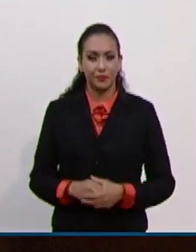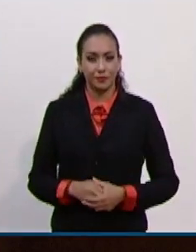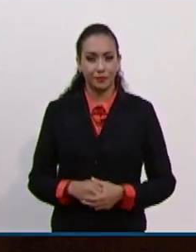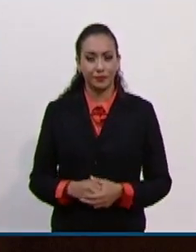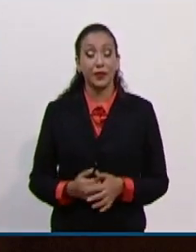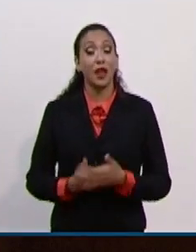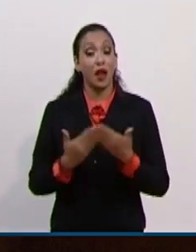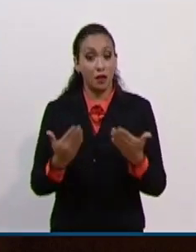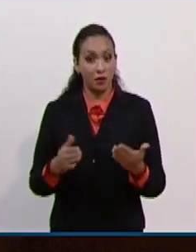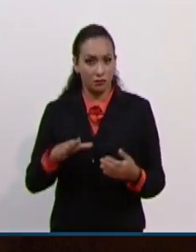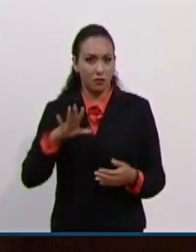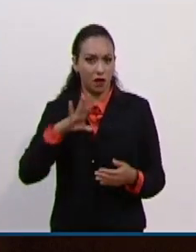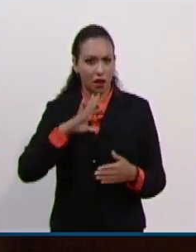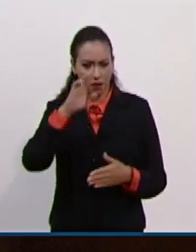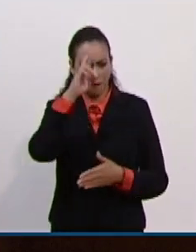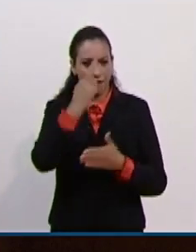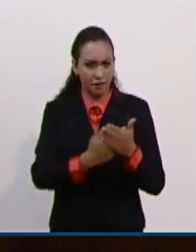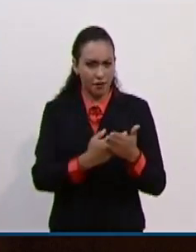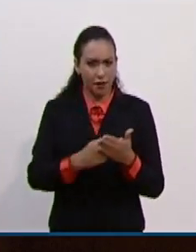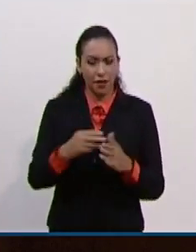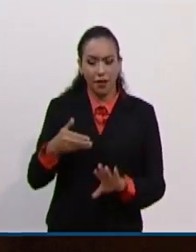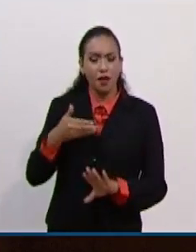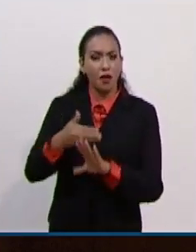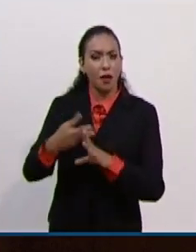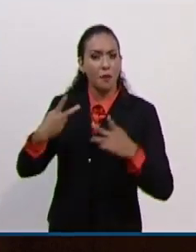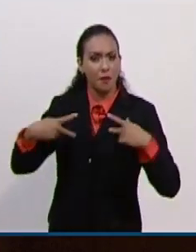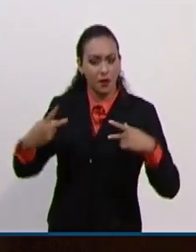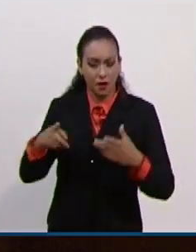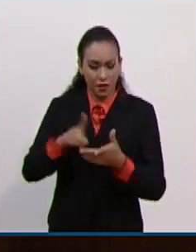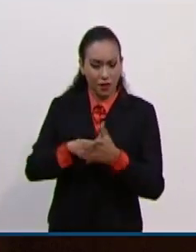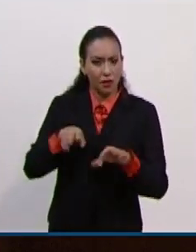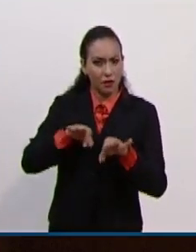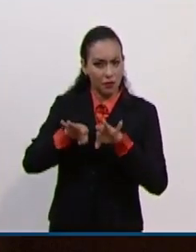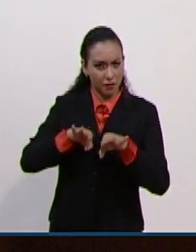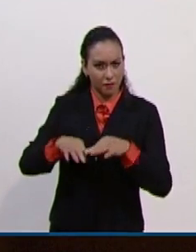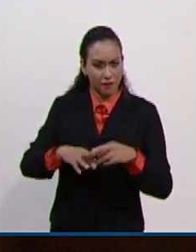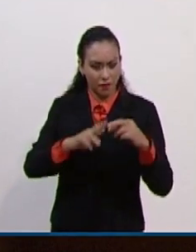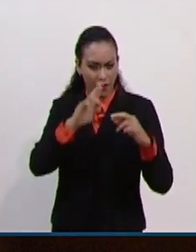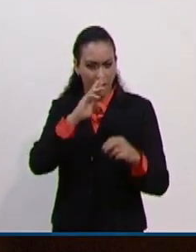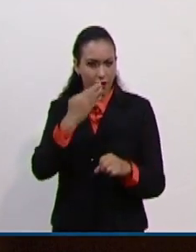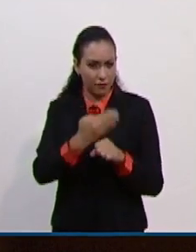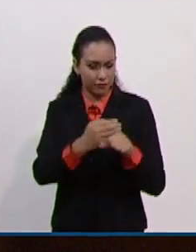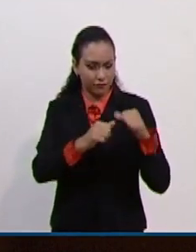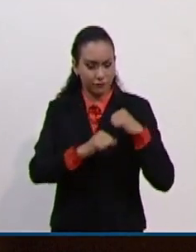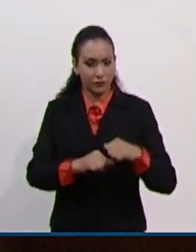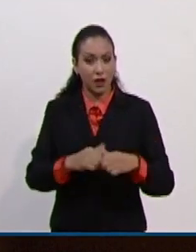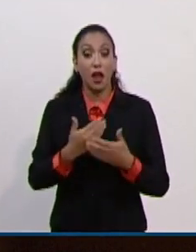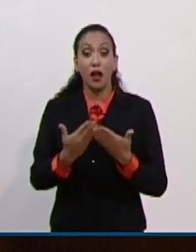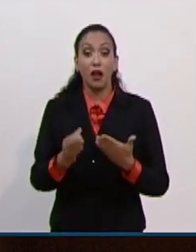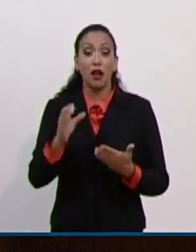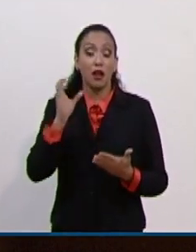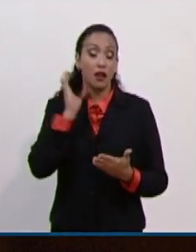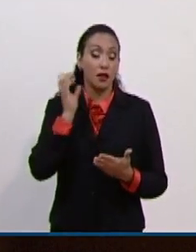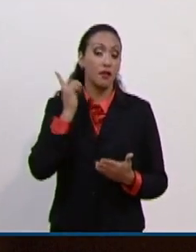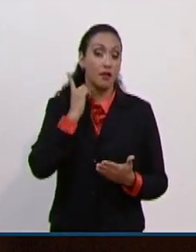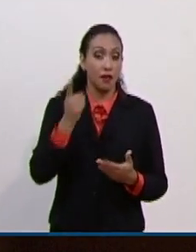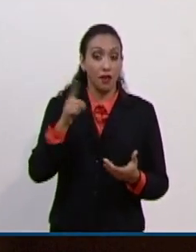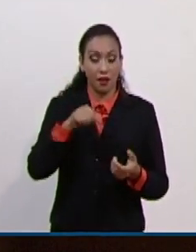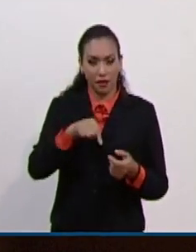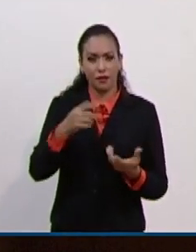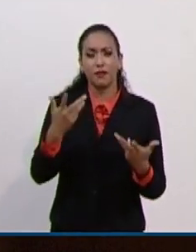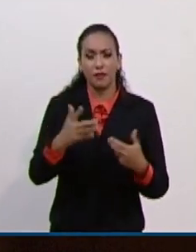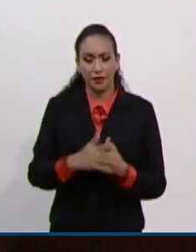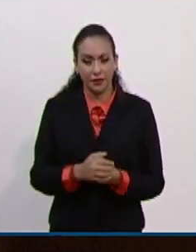Tratándose de delitos federales contra los servidores públicos locales, la decisión de la Cámara de Diputados del Congreso de la Unión tiene un